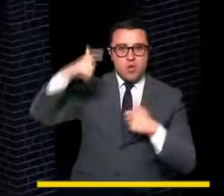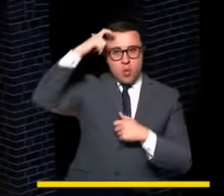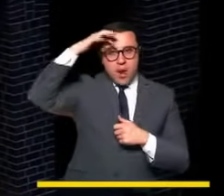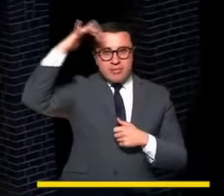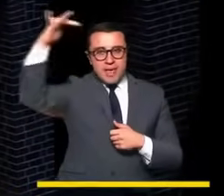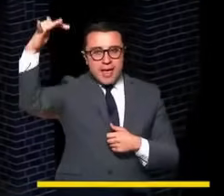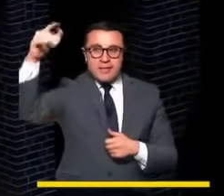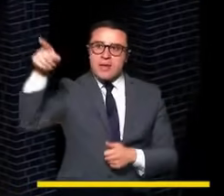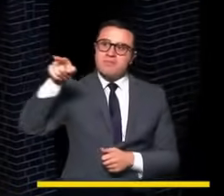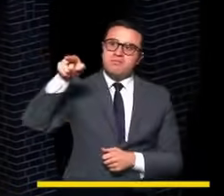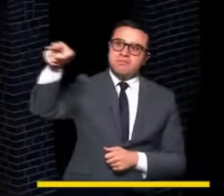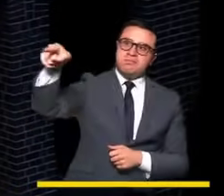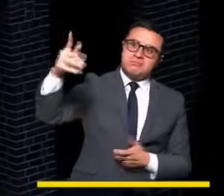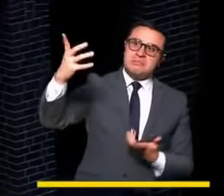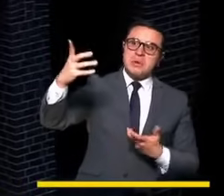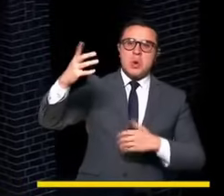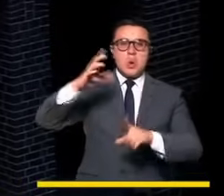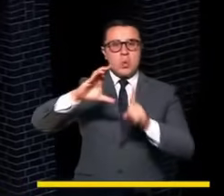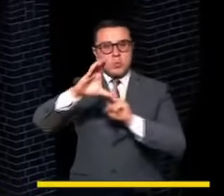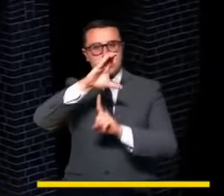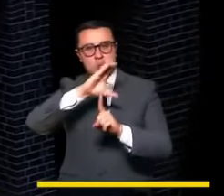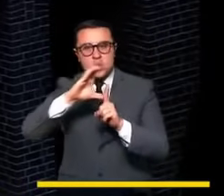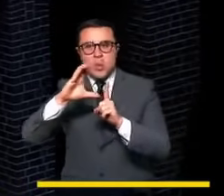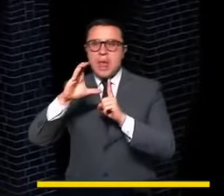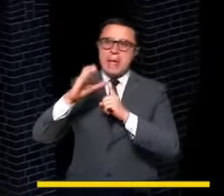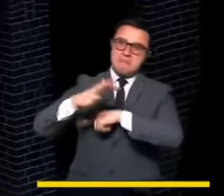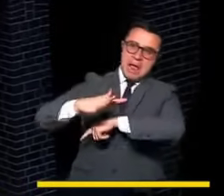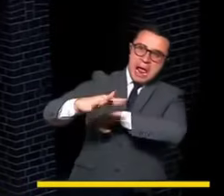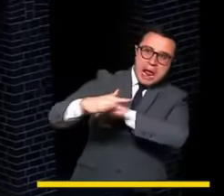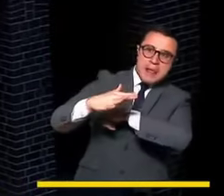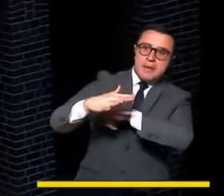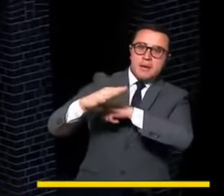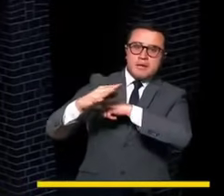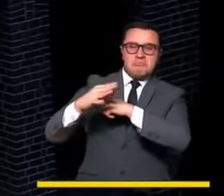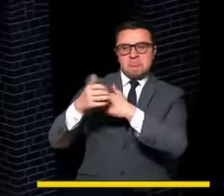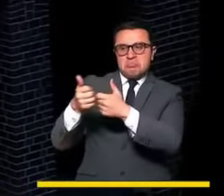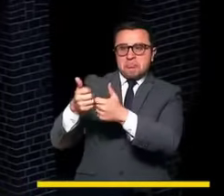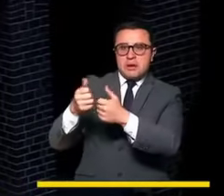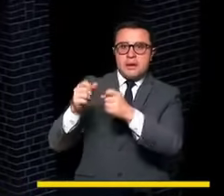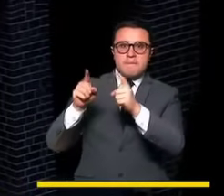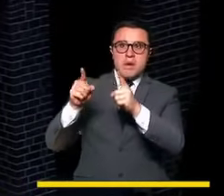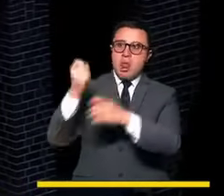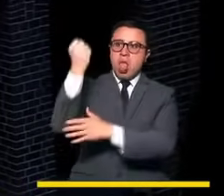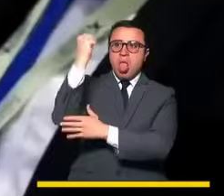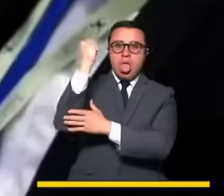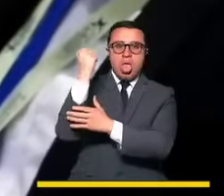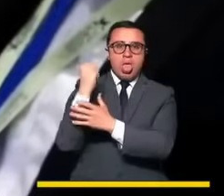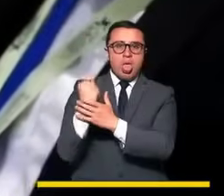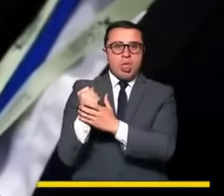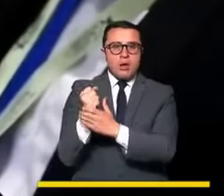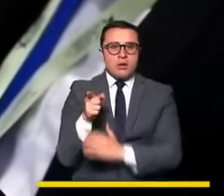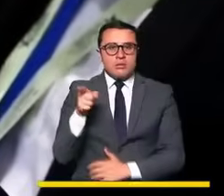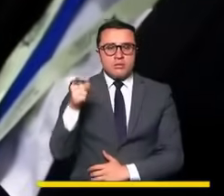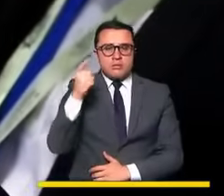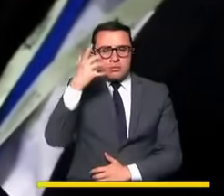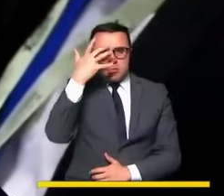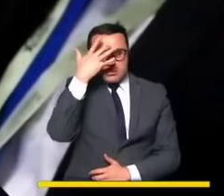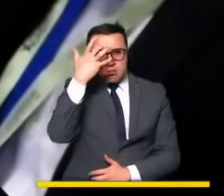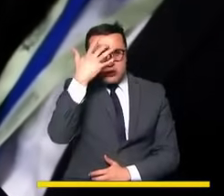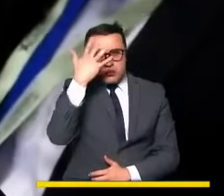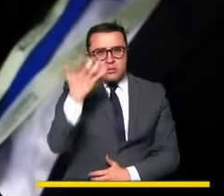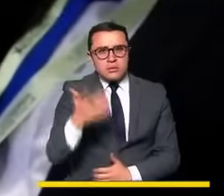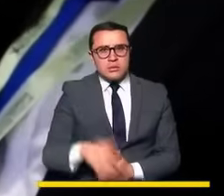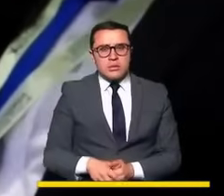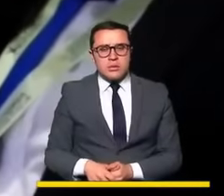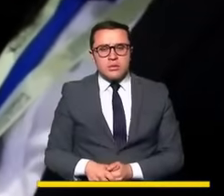Cartagena, por tanto, al juntar algo de cultura y de mar, pero empieza a degradarse este tipo